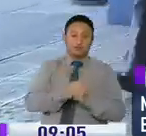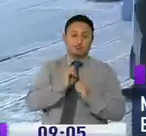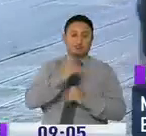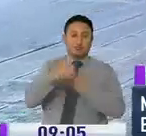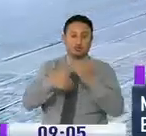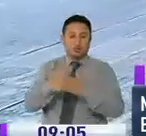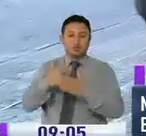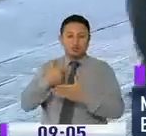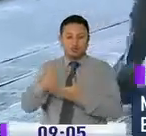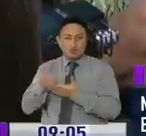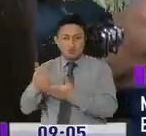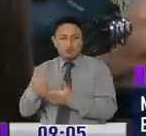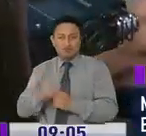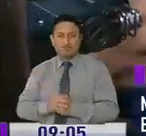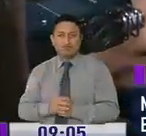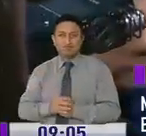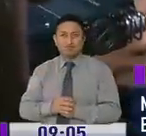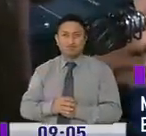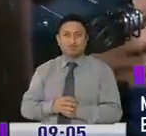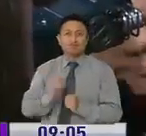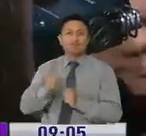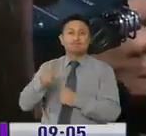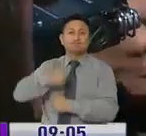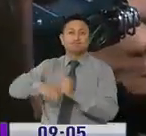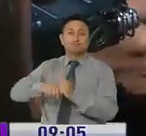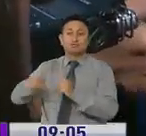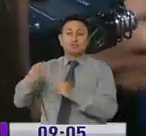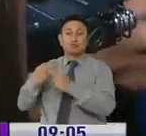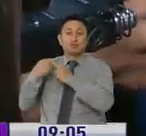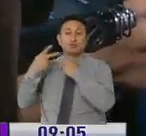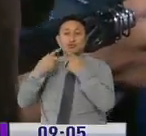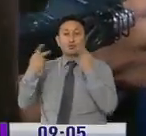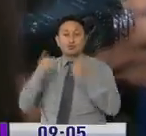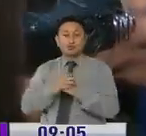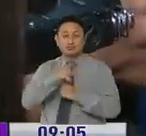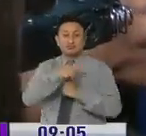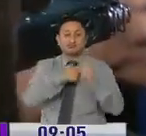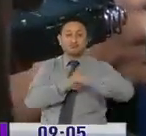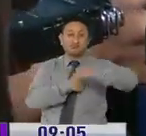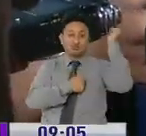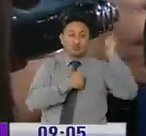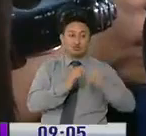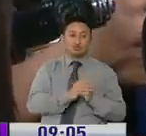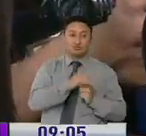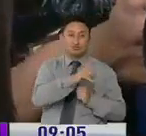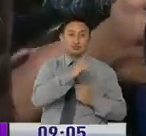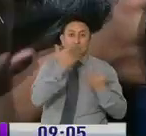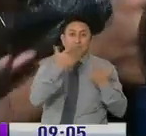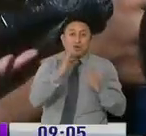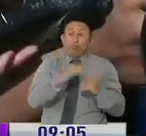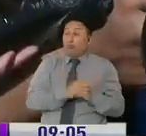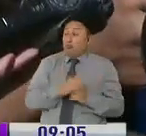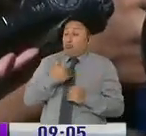varios ofrecimientos. Que va a ser retribuido con un cargo público. Luego ganó las elecciones y se hizo el loco y le dijo, pero si